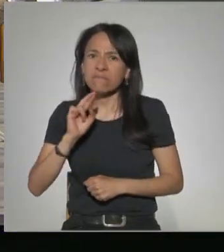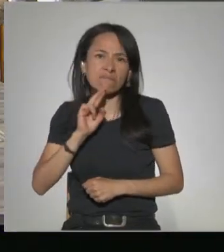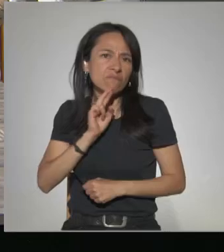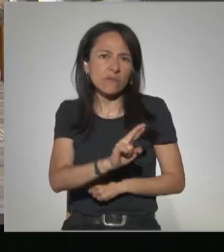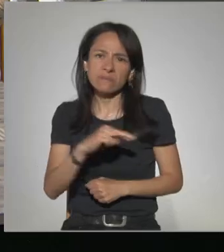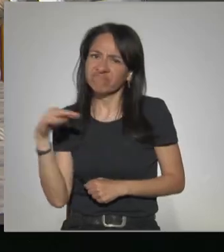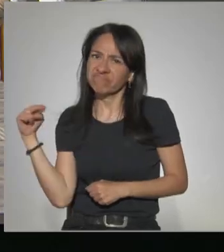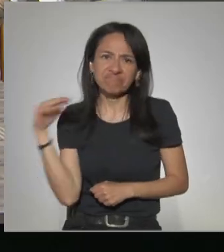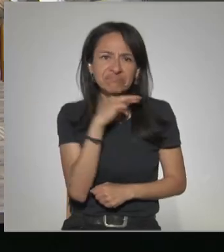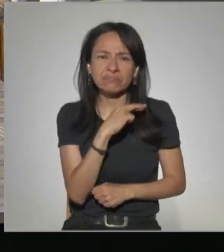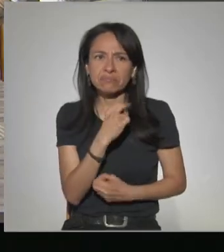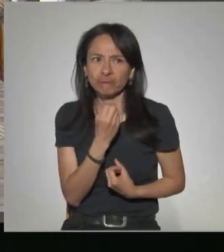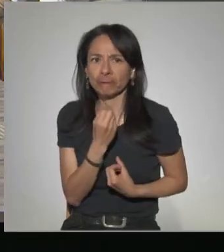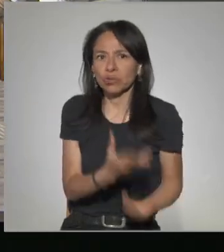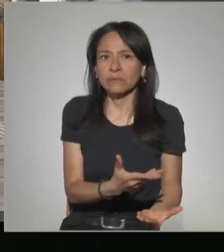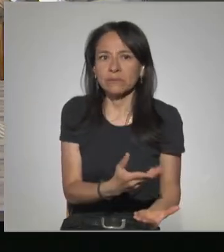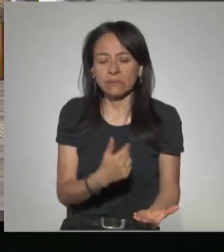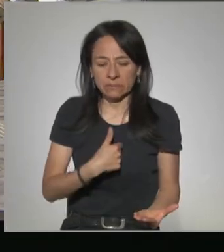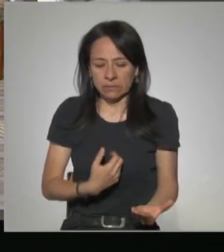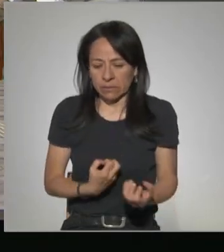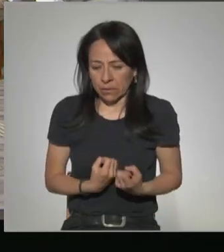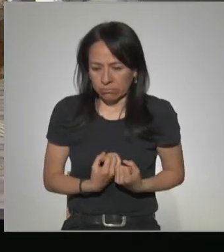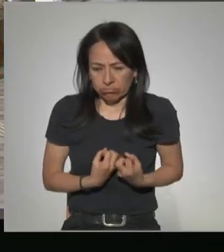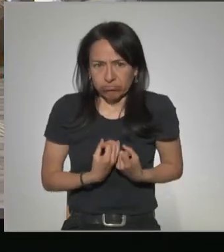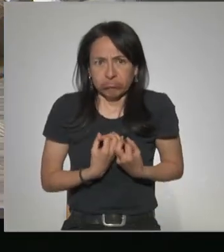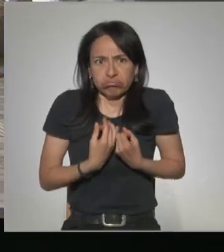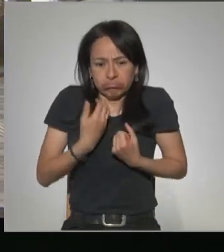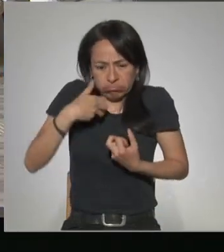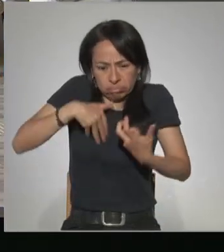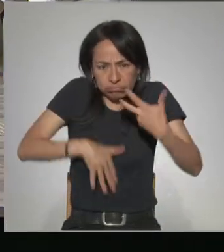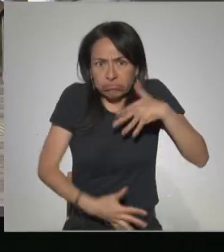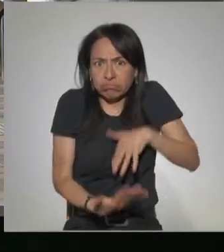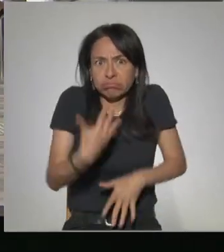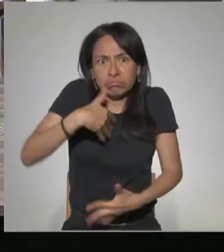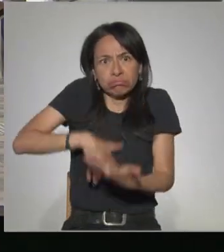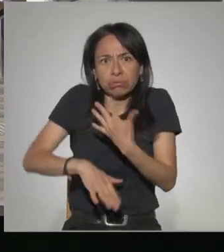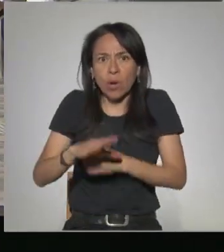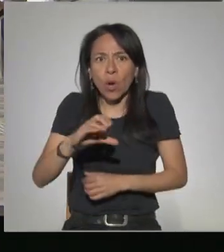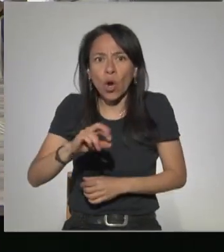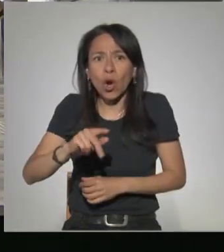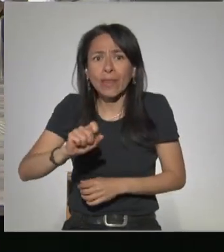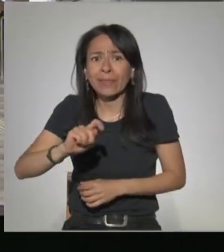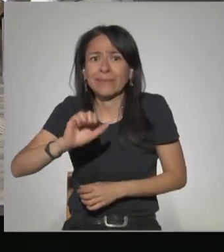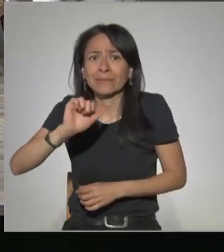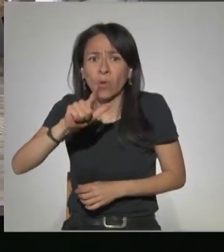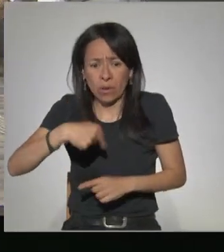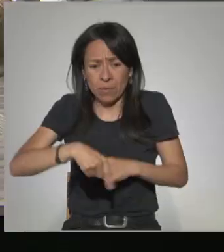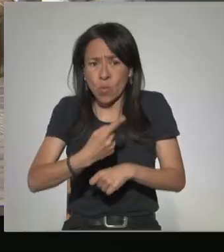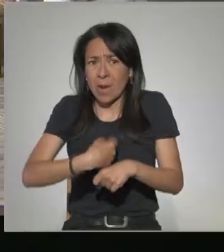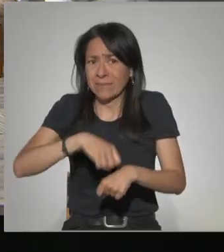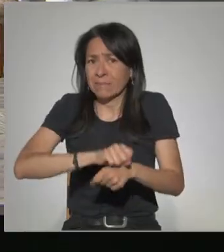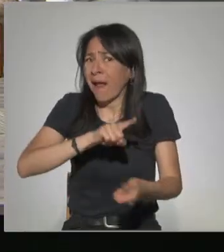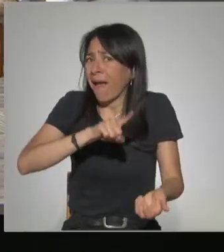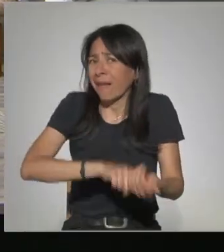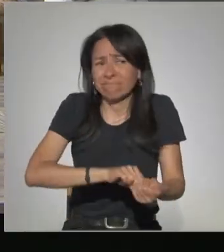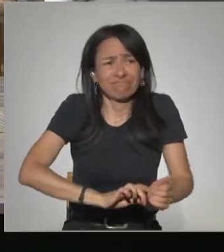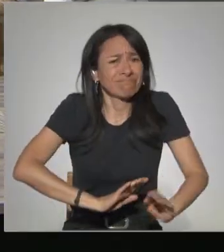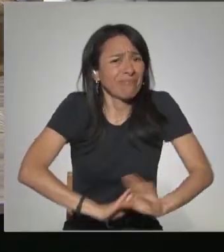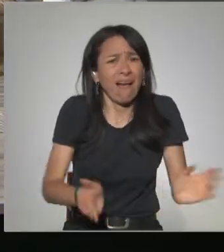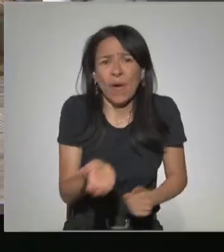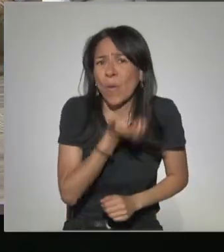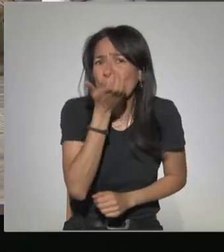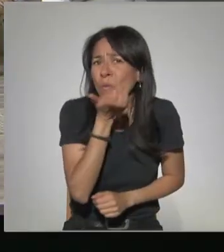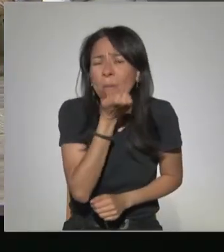de estrés, de cortisol, son comunes entre semana, ¿no? Entonces, obviamente con el paso del tiempo uno va